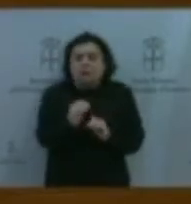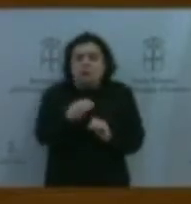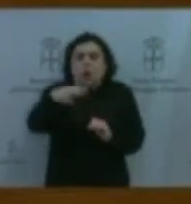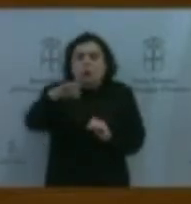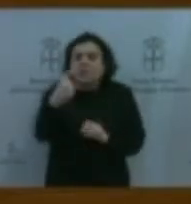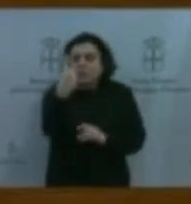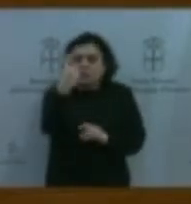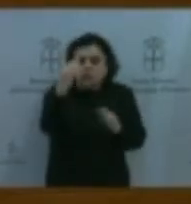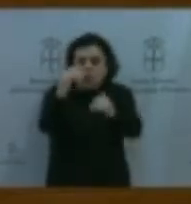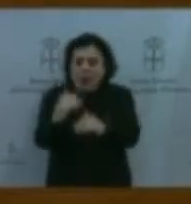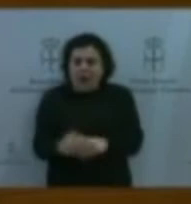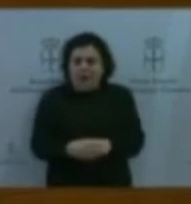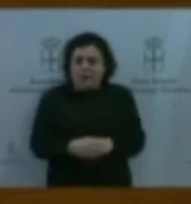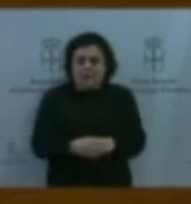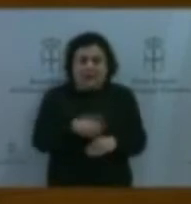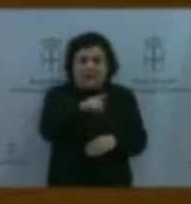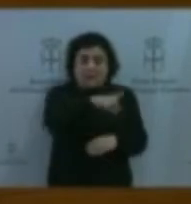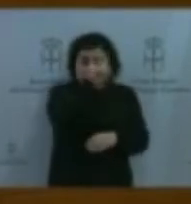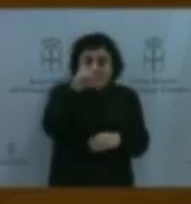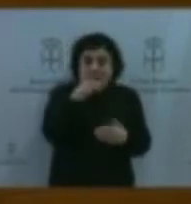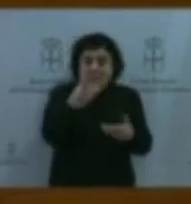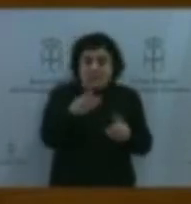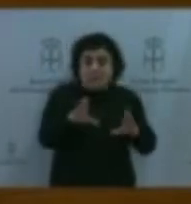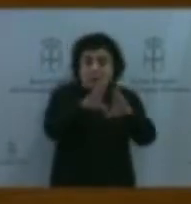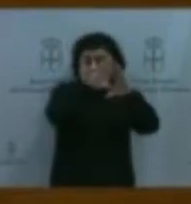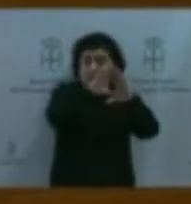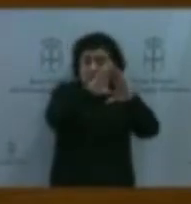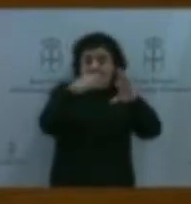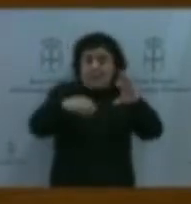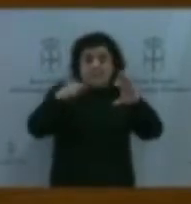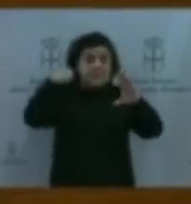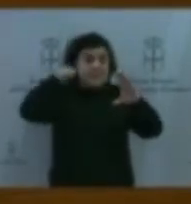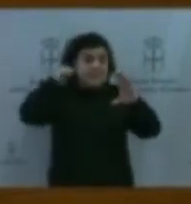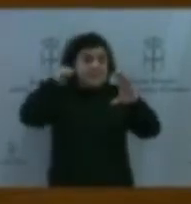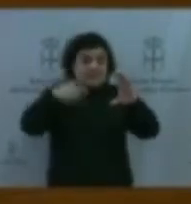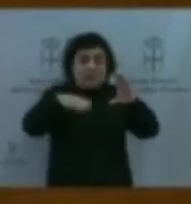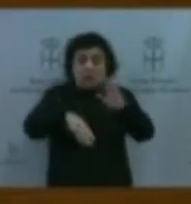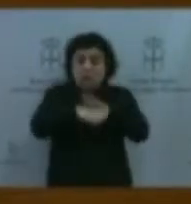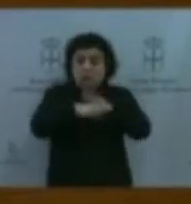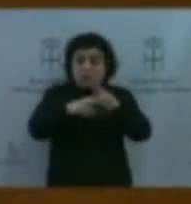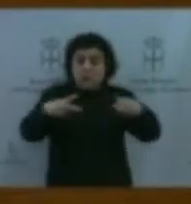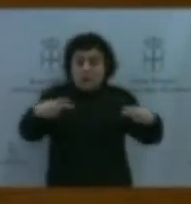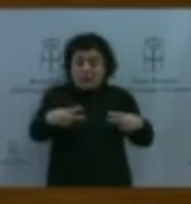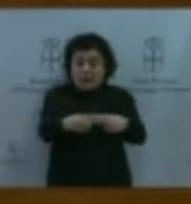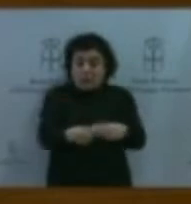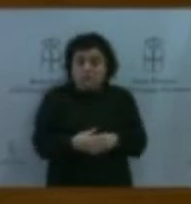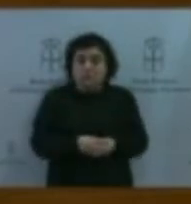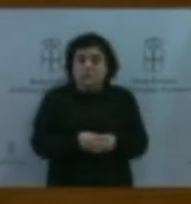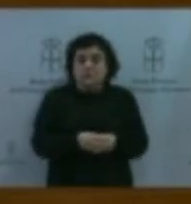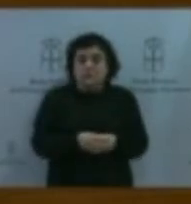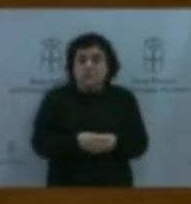recortes. Los aplausos a los sanitarios los transformó en recortes. O incluso aquí los señores y señorías de esta